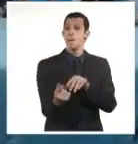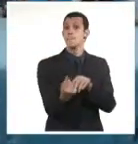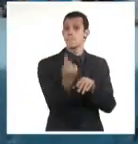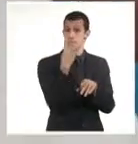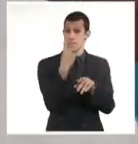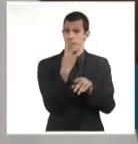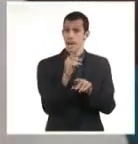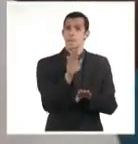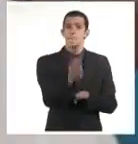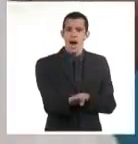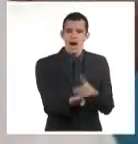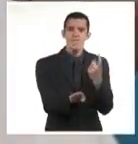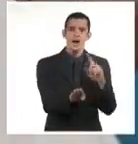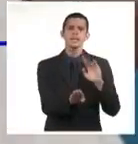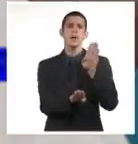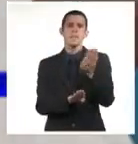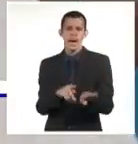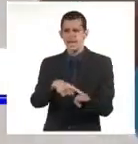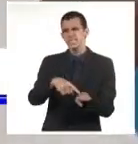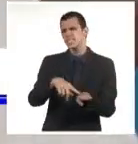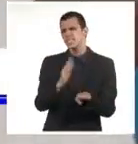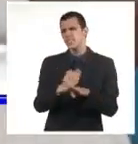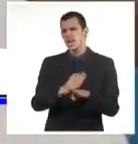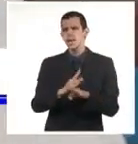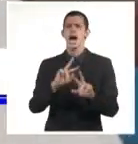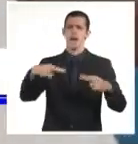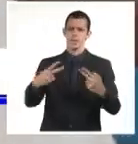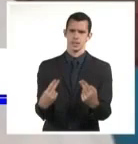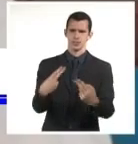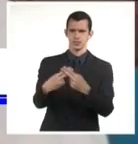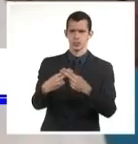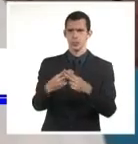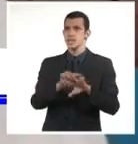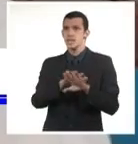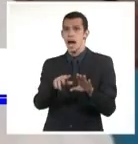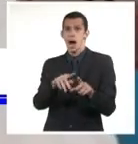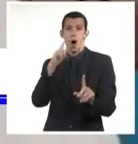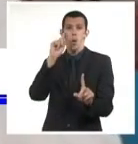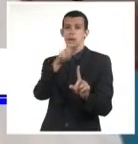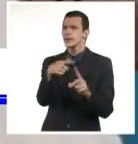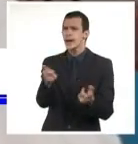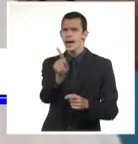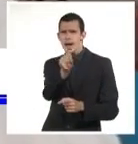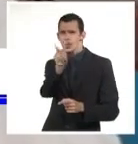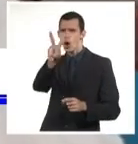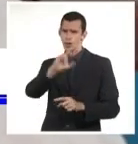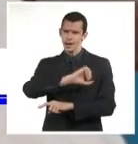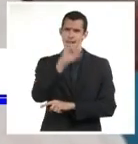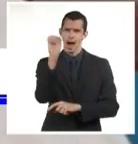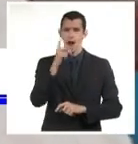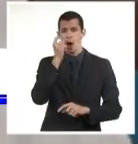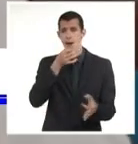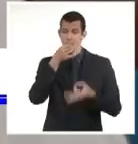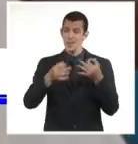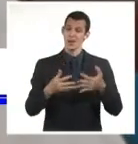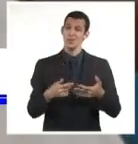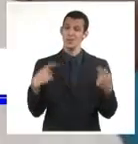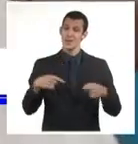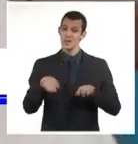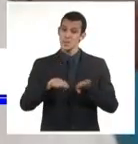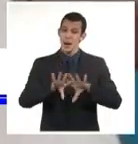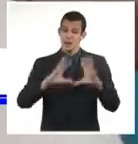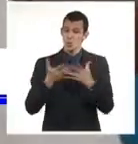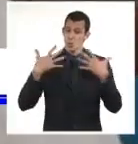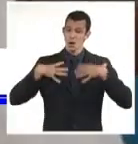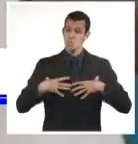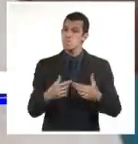estos certámenes. Con una cierta edad que todo el mundo sabe que hay que estar bien preparado y prepararse muy bien, pero bueno, lo estamos haciendo muy